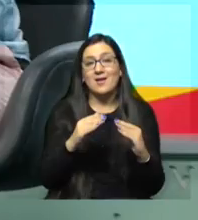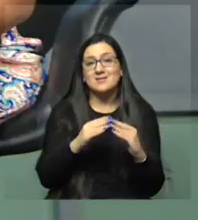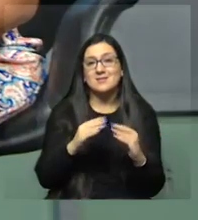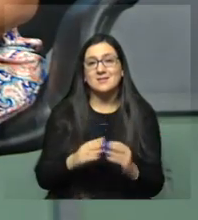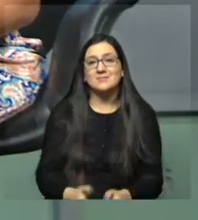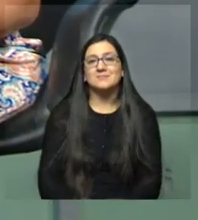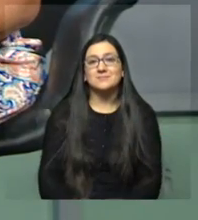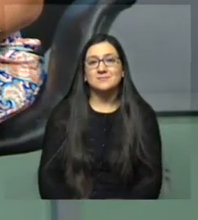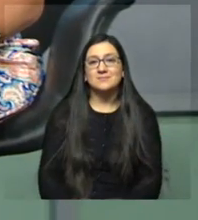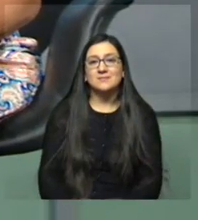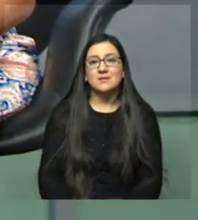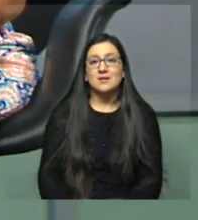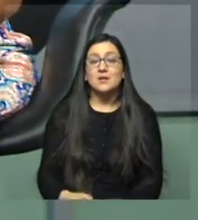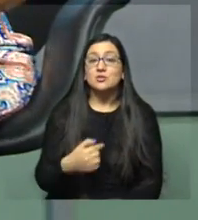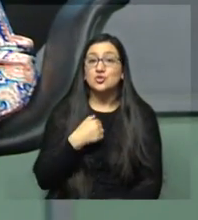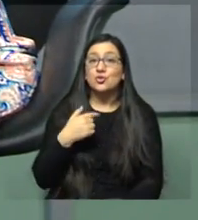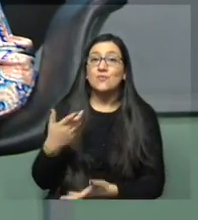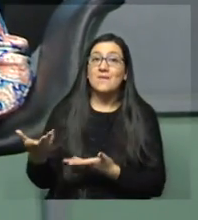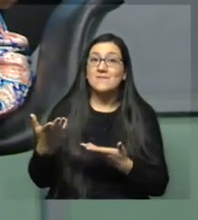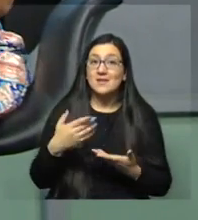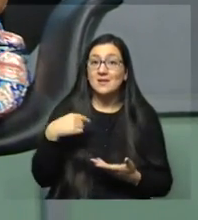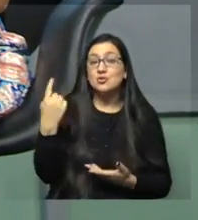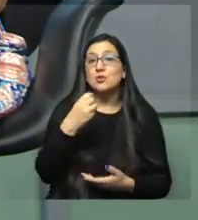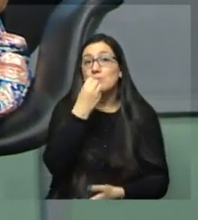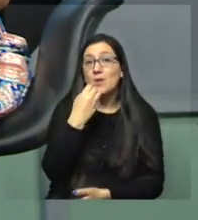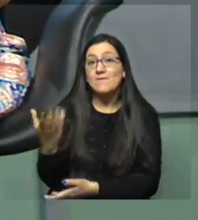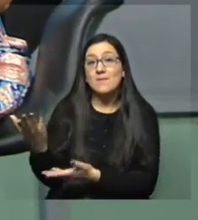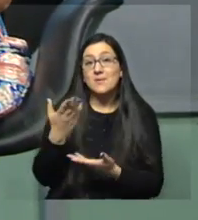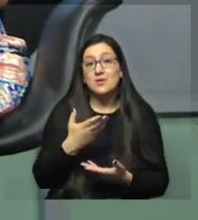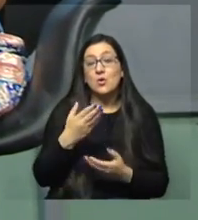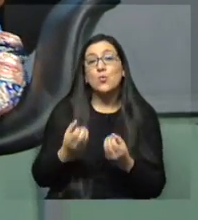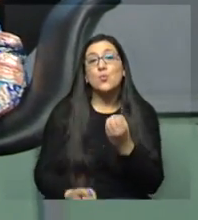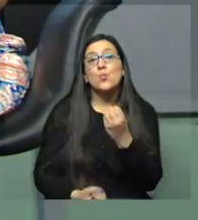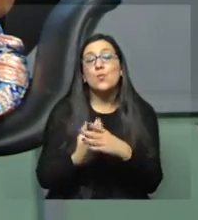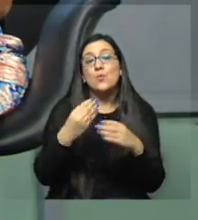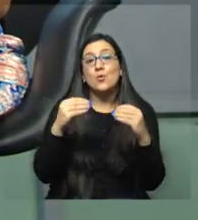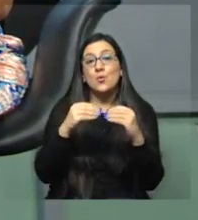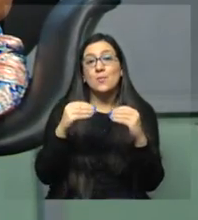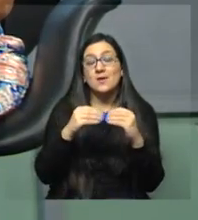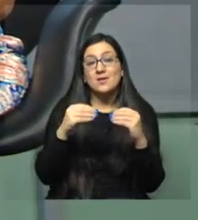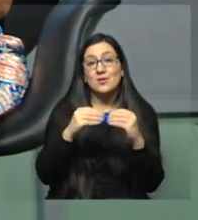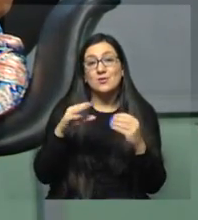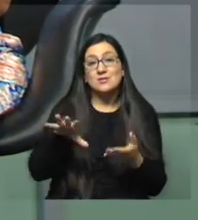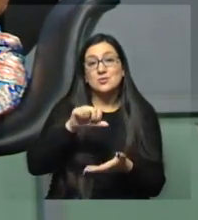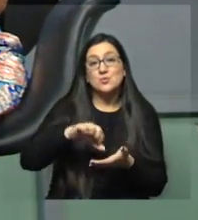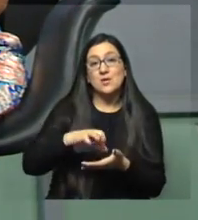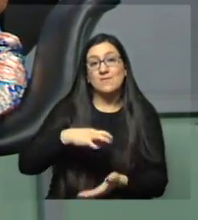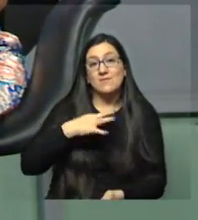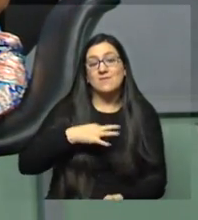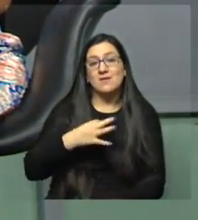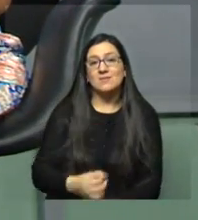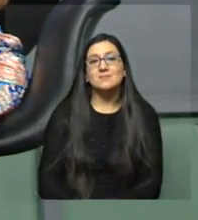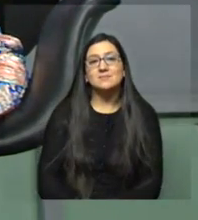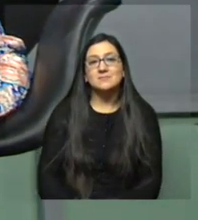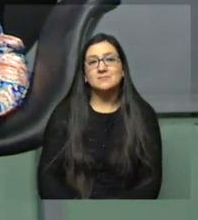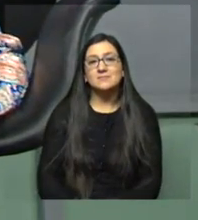campaña. Nosotros te voy a invitar a que nosotros le demos la bienvenida a un nuevo compañero de Ciudad Viva, al debut total en Ciudad Viva. Ya lo tuvimos de mañana en